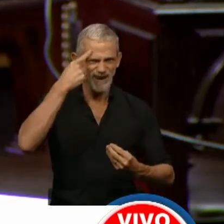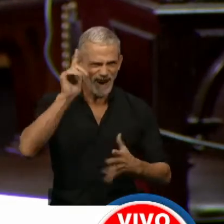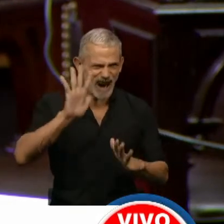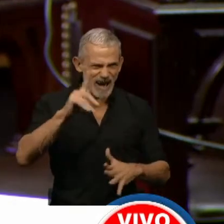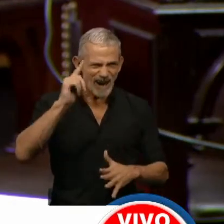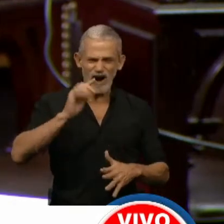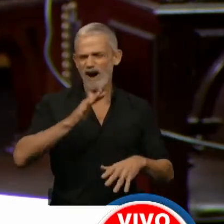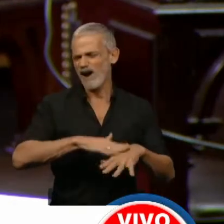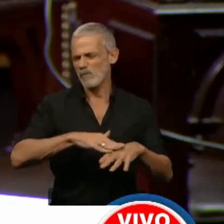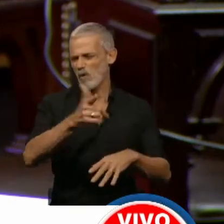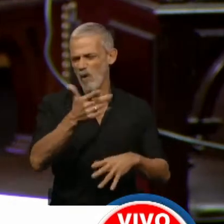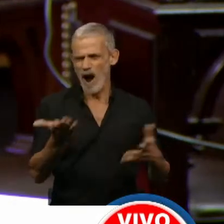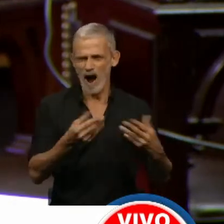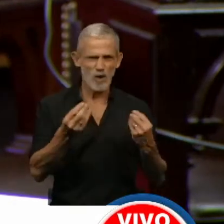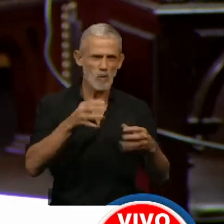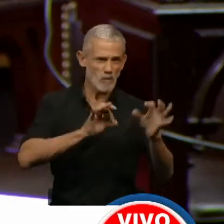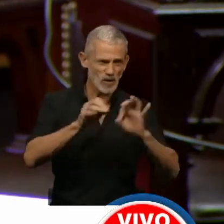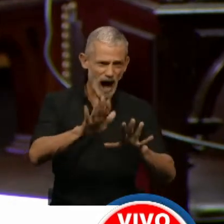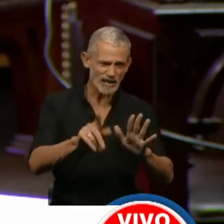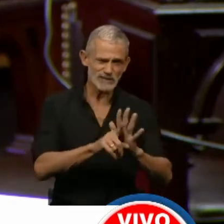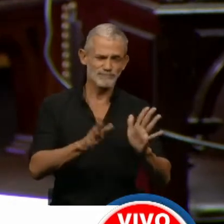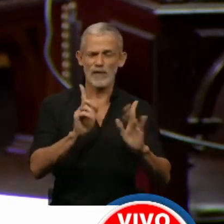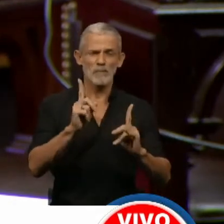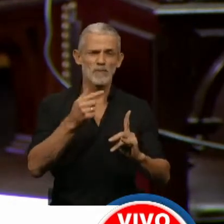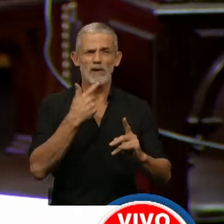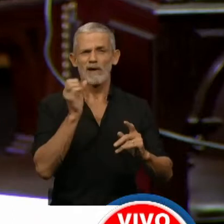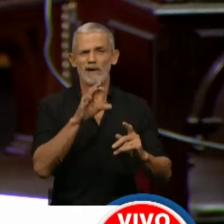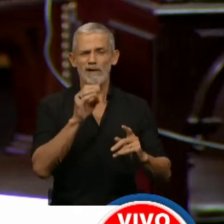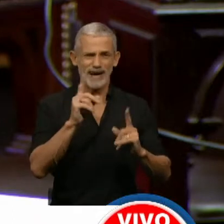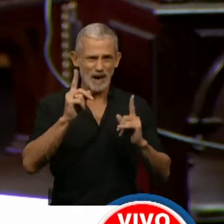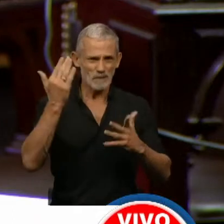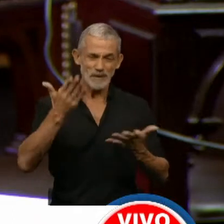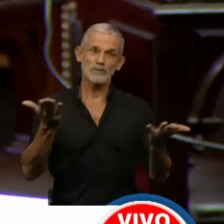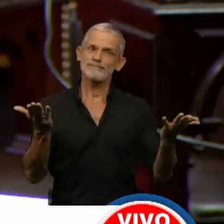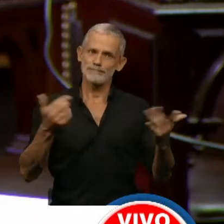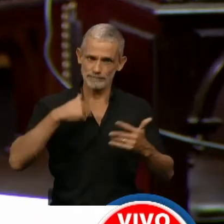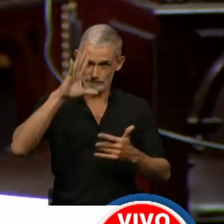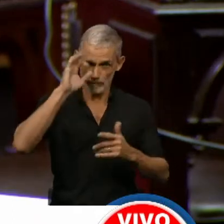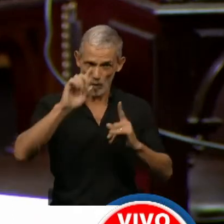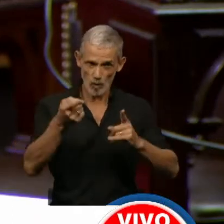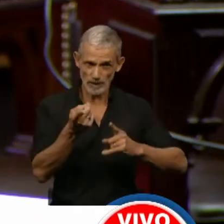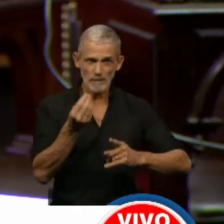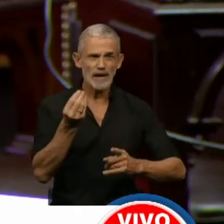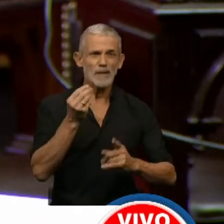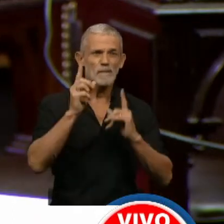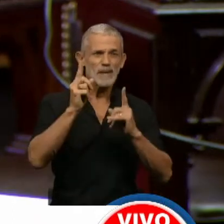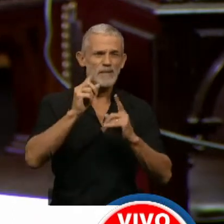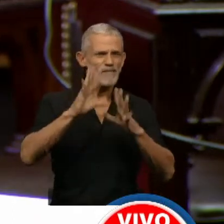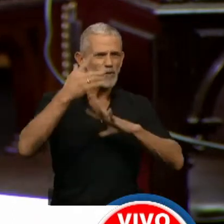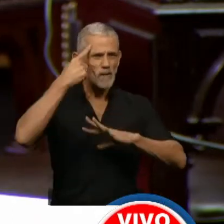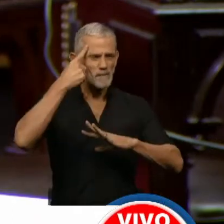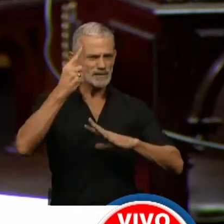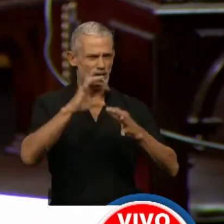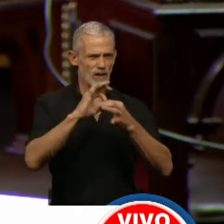irracional, irresponsable, bueno, todos los calificativos que se ha escuchado. Yo me recuerdo también que el mismo criterio y la